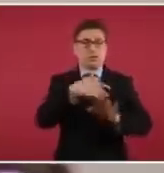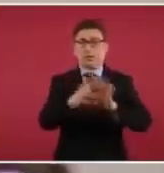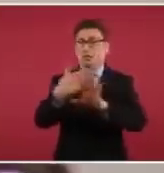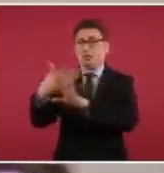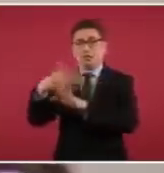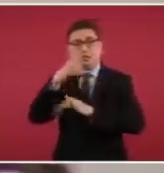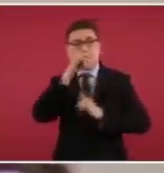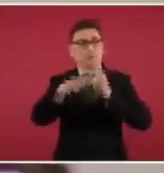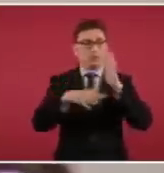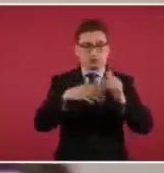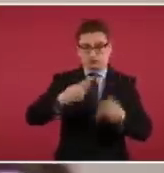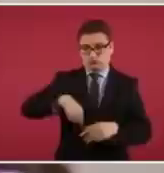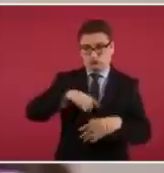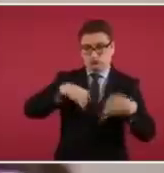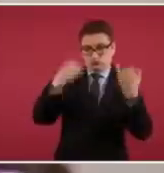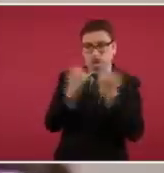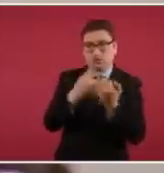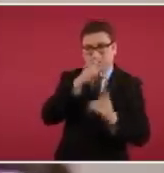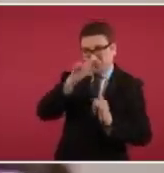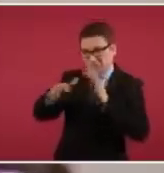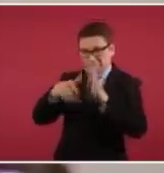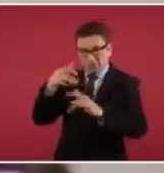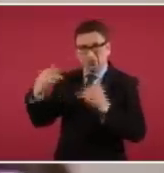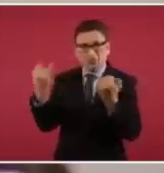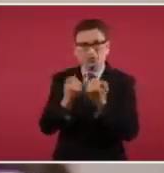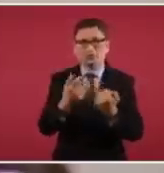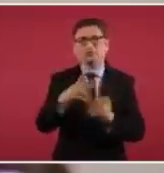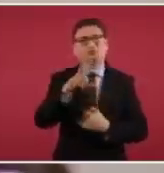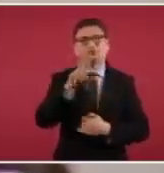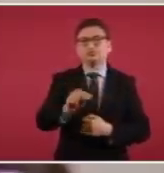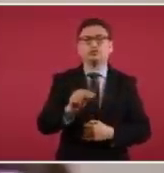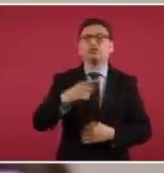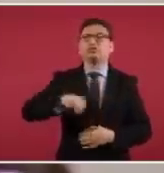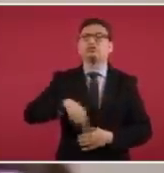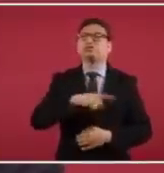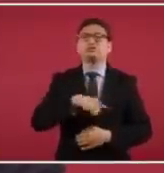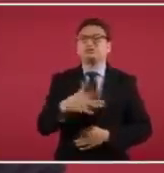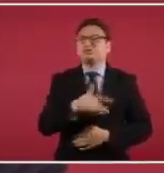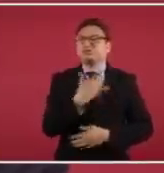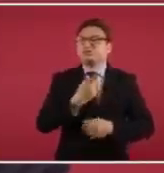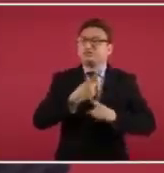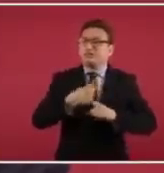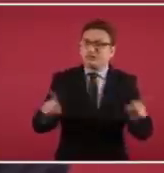Eso debe de quedar claro, porque no consideramos que eso sea